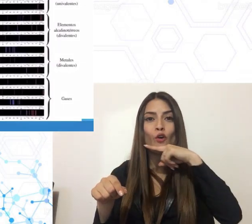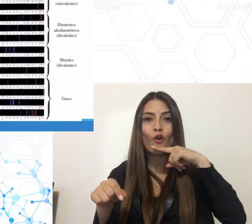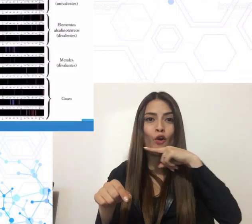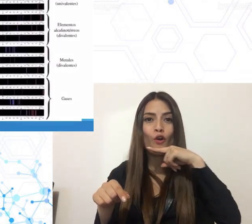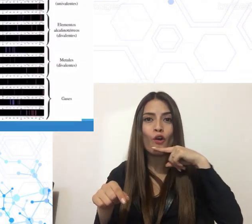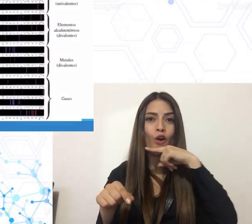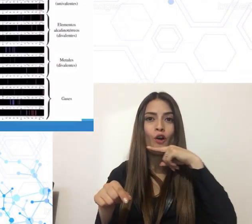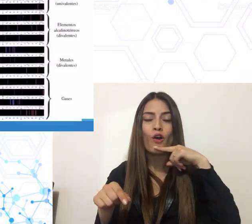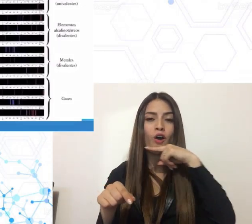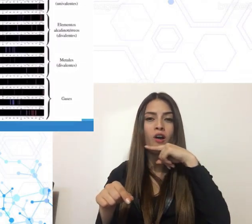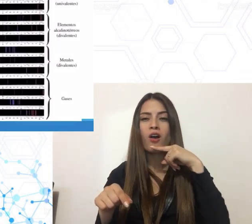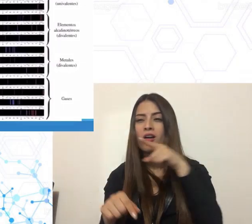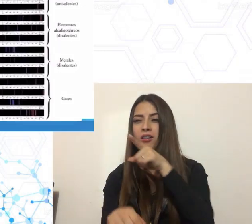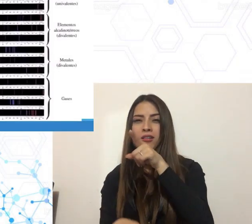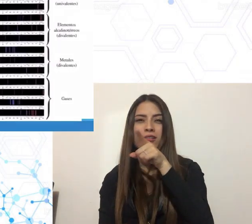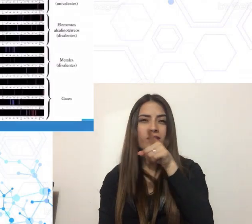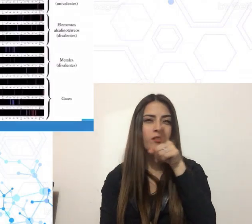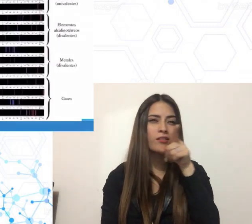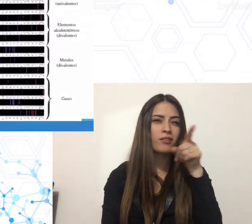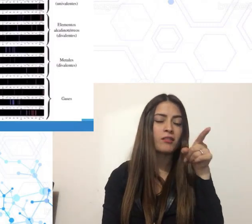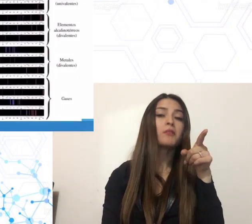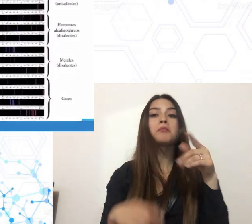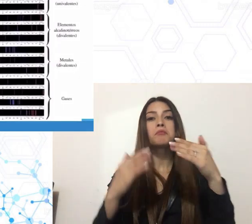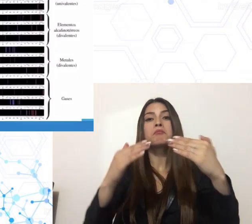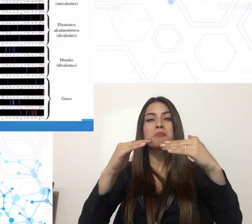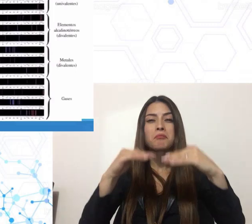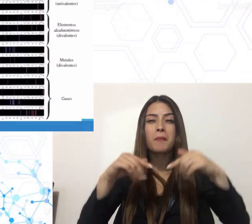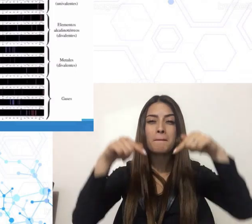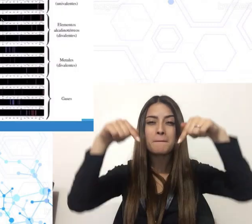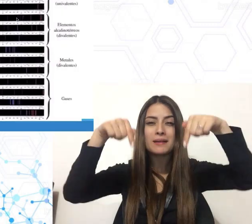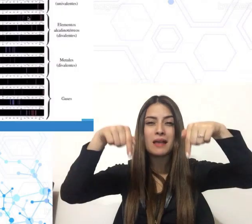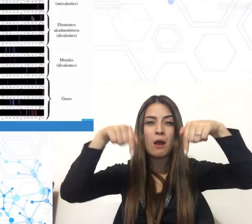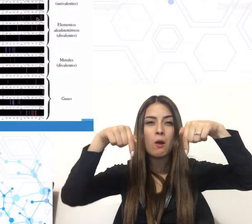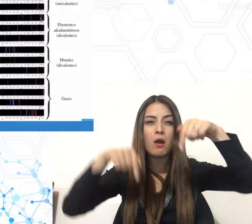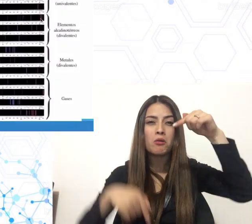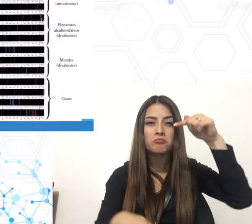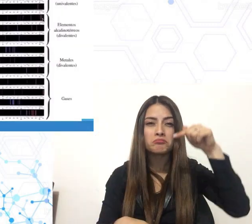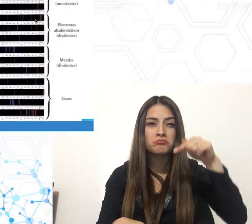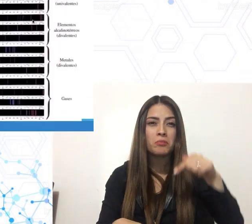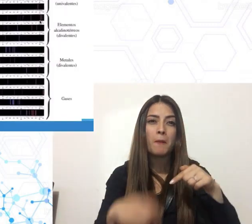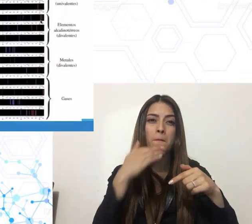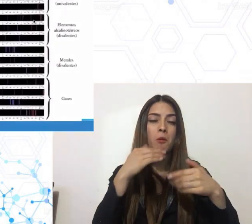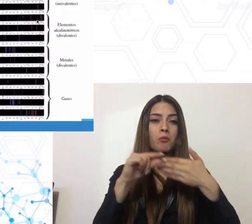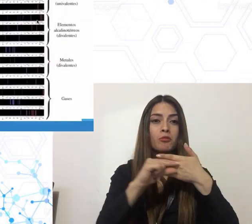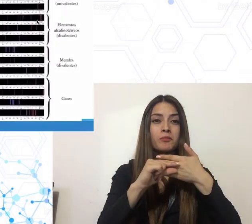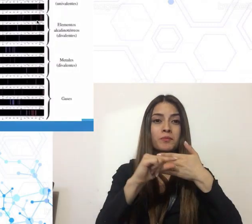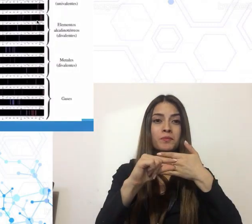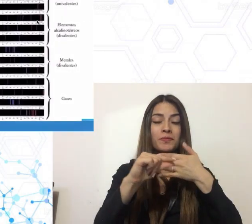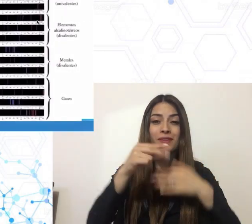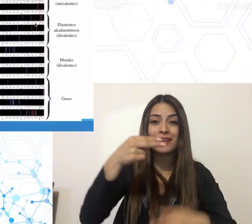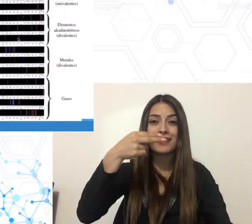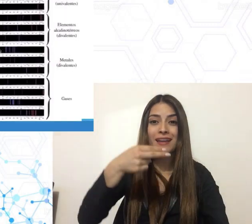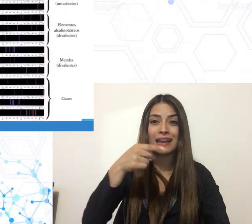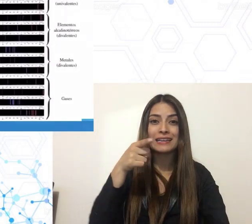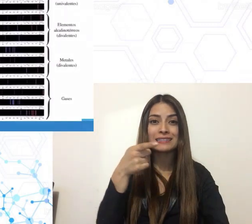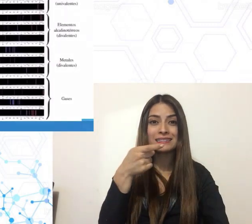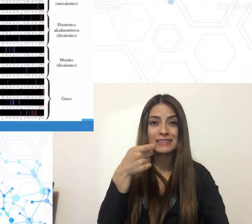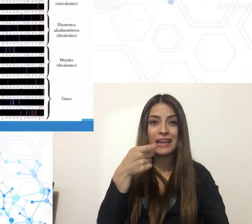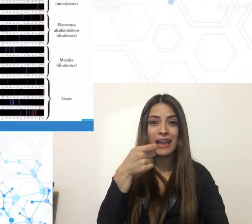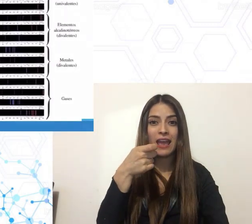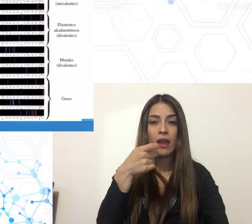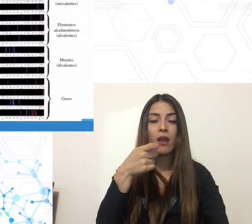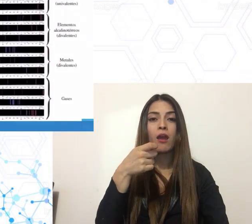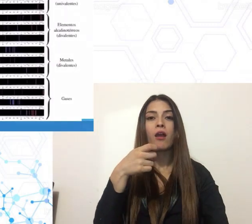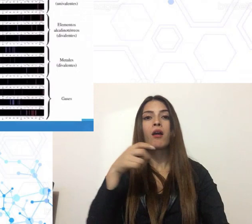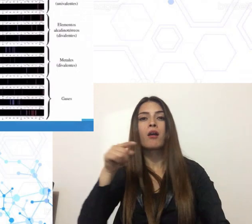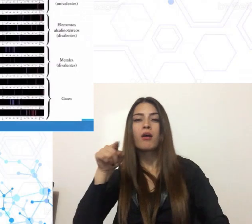el calcio, veo que emite en esta longitud del color rojo. Y nuevamente por aquí, nuevamente puedo observar. Pero si